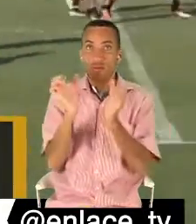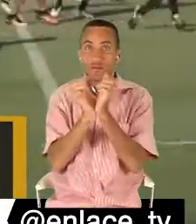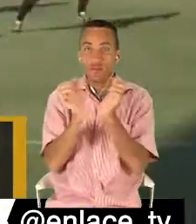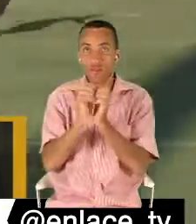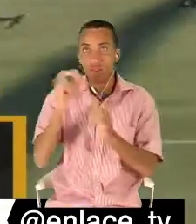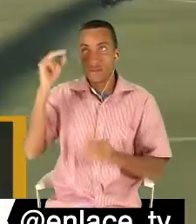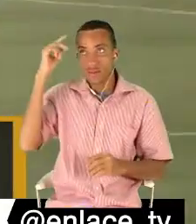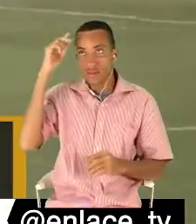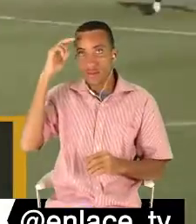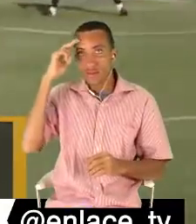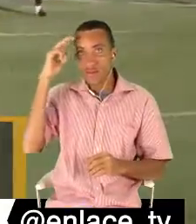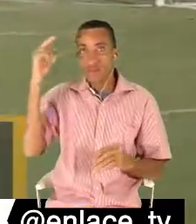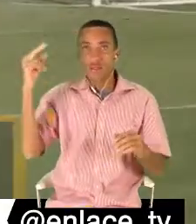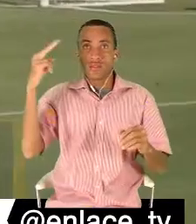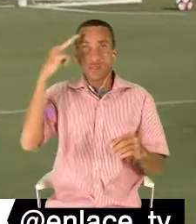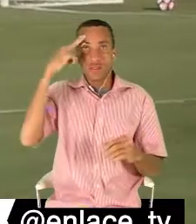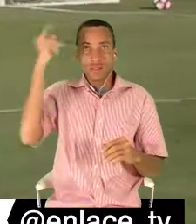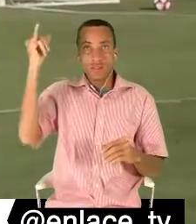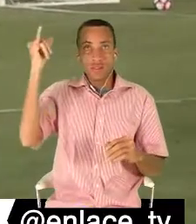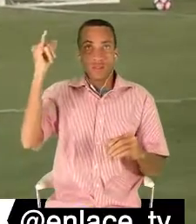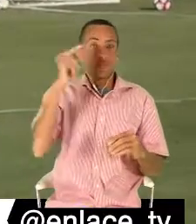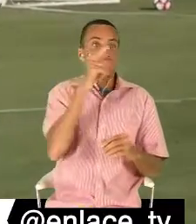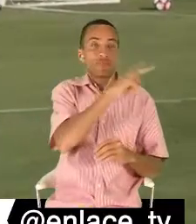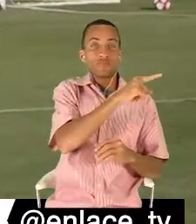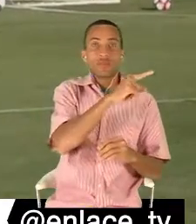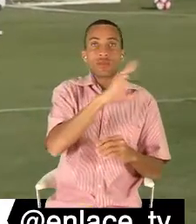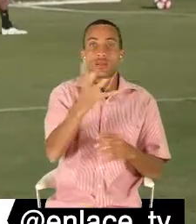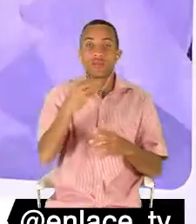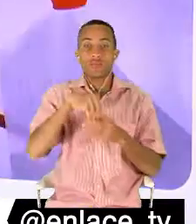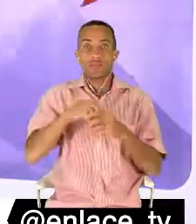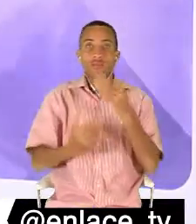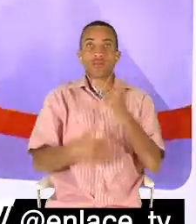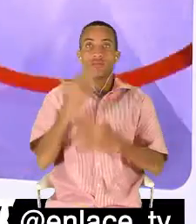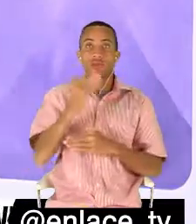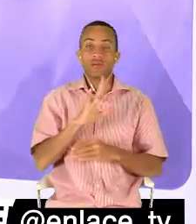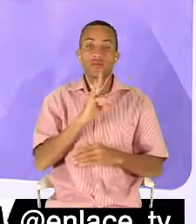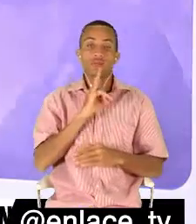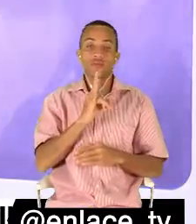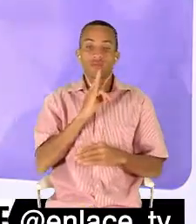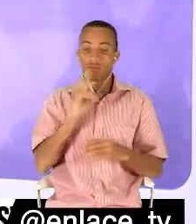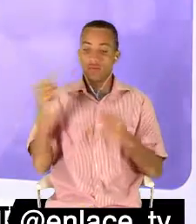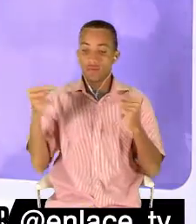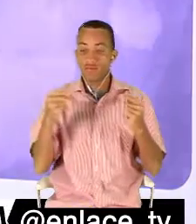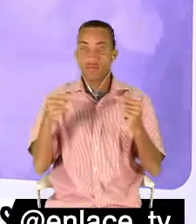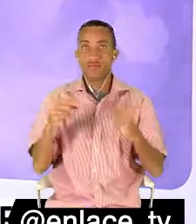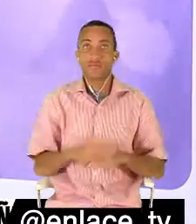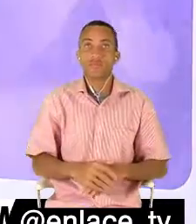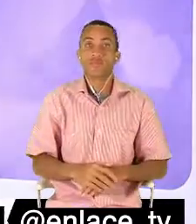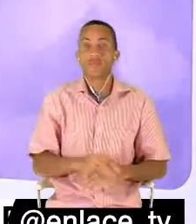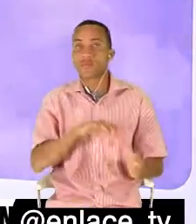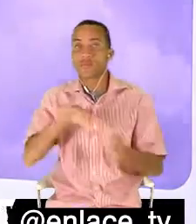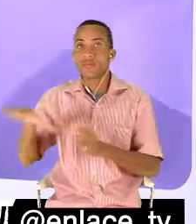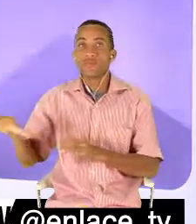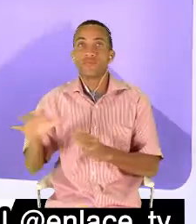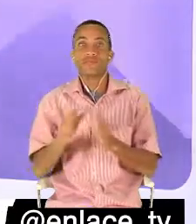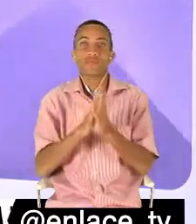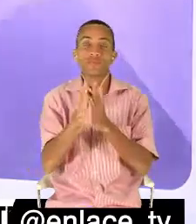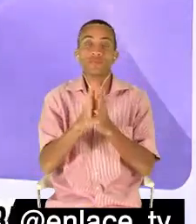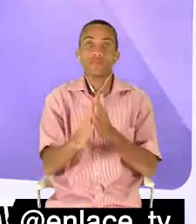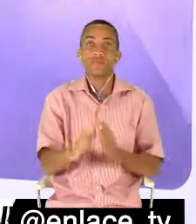Copa América Centenario ante el local Estados Unidos. 5 jugadores barranqueños fueron llamados a la